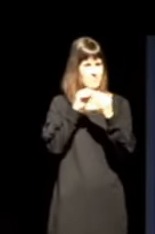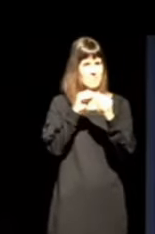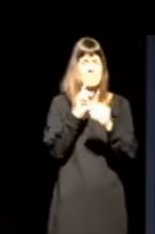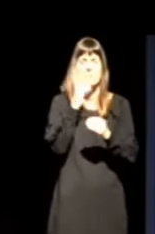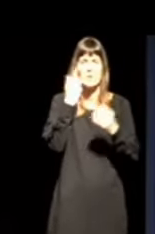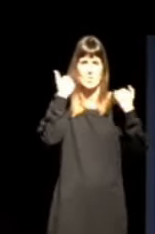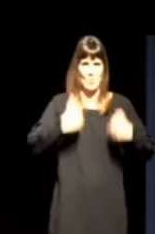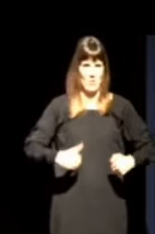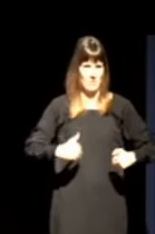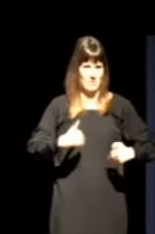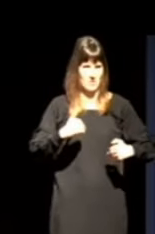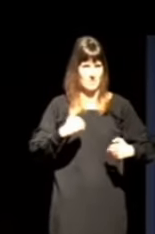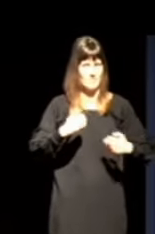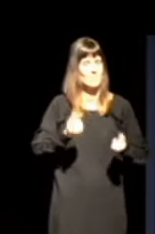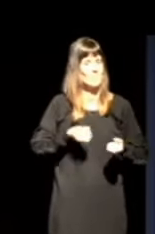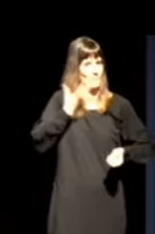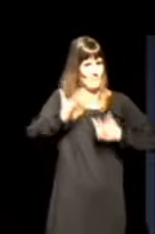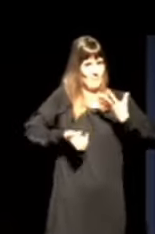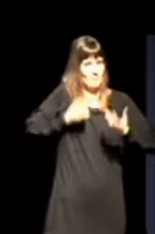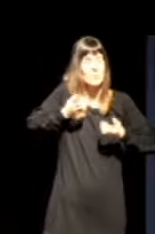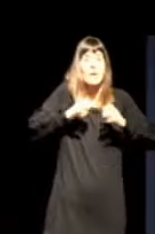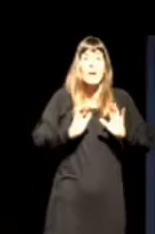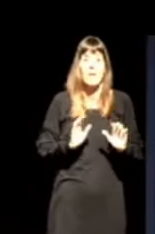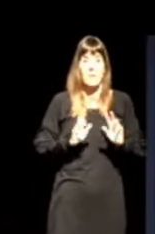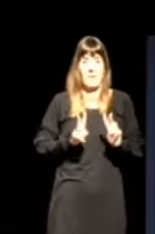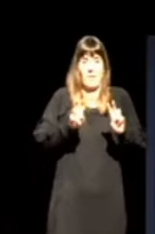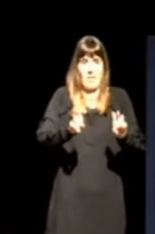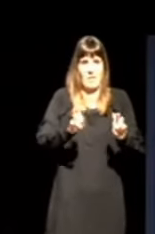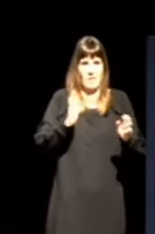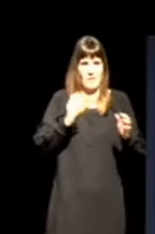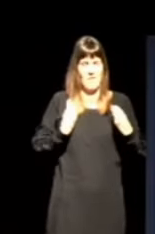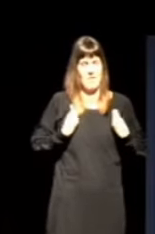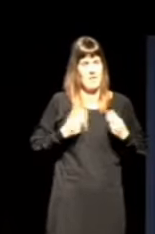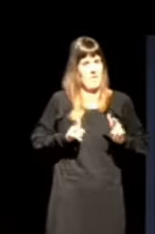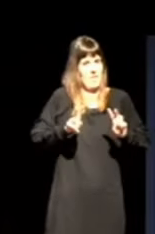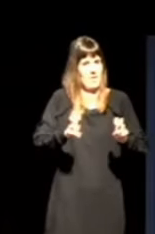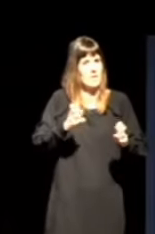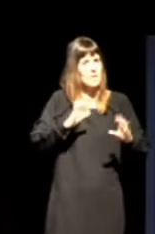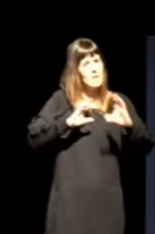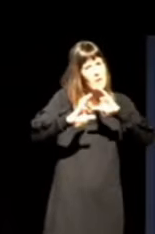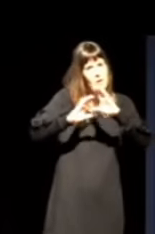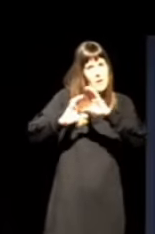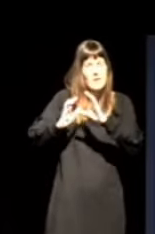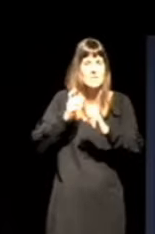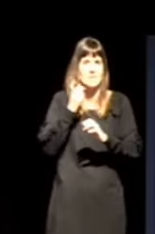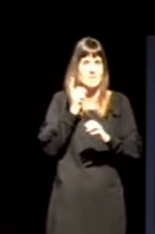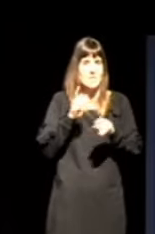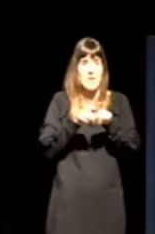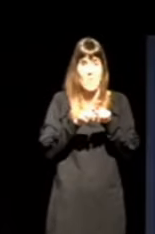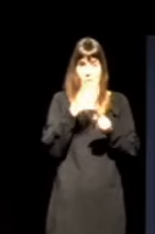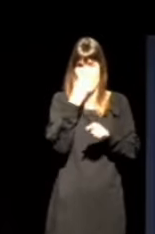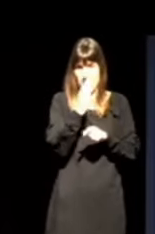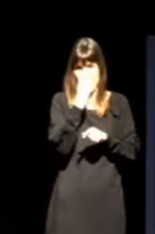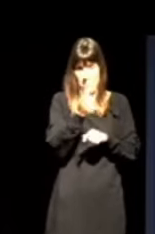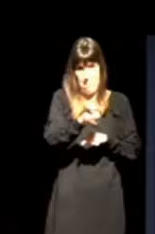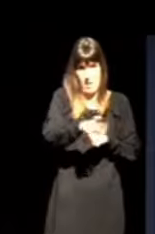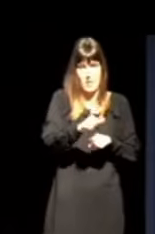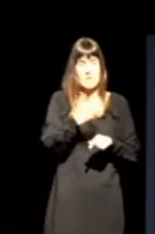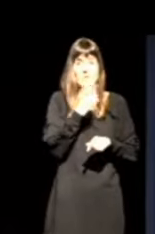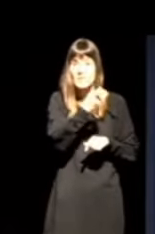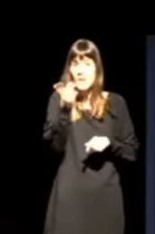del cuerpo. Al principio nos comunicamos como nos comunicamos con un perro, por ejemplo. Si la gente